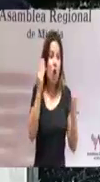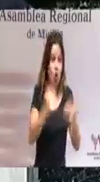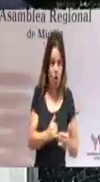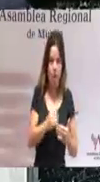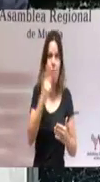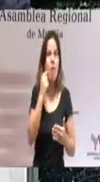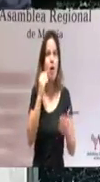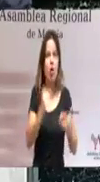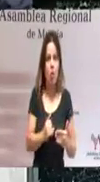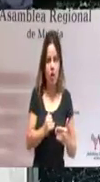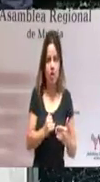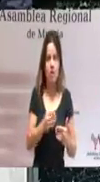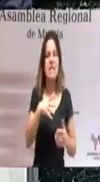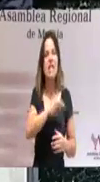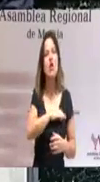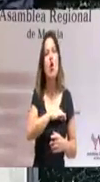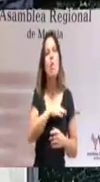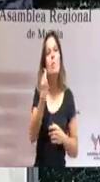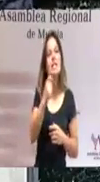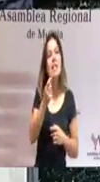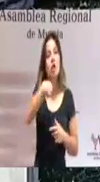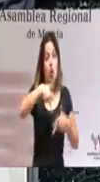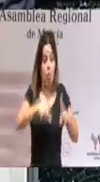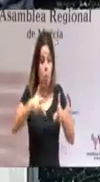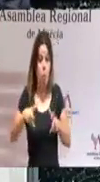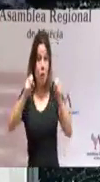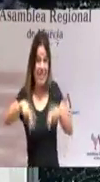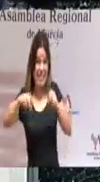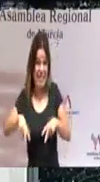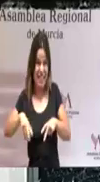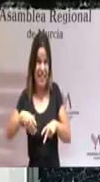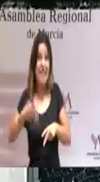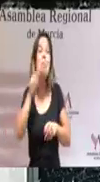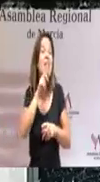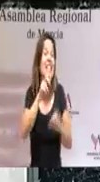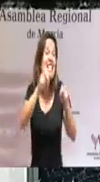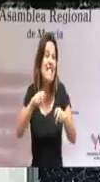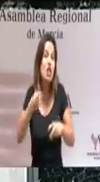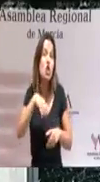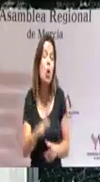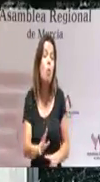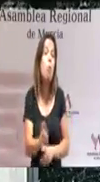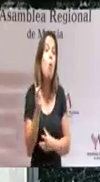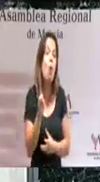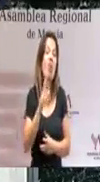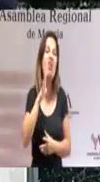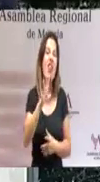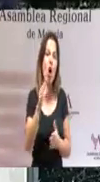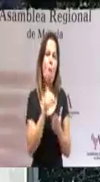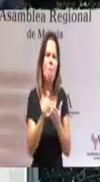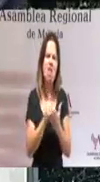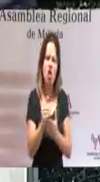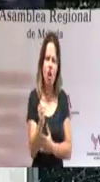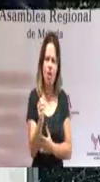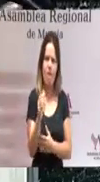sin bancos, señor presidente, hemos conseguido, sin bancos, lo más importante, y sin mentir, 5 millones de votos. Sin